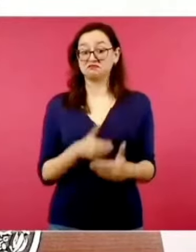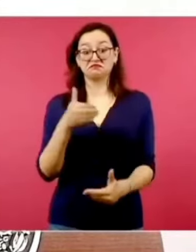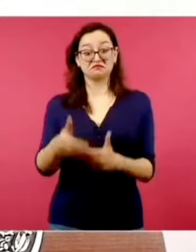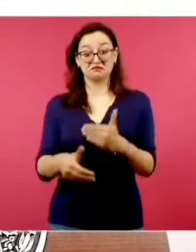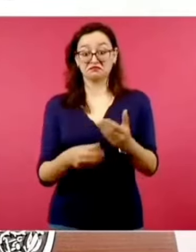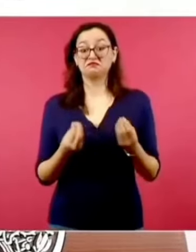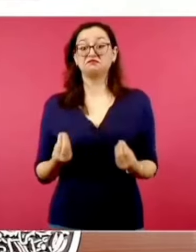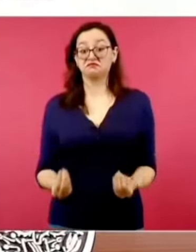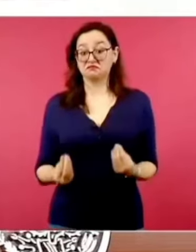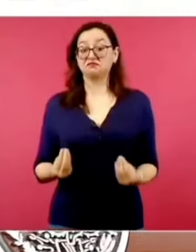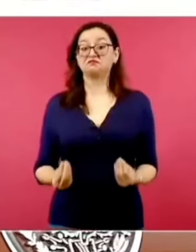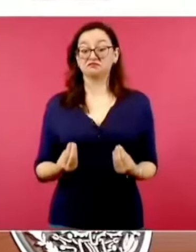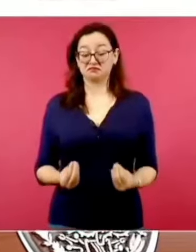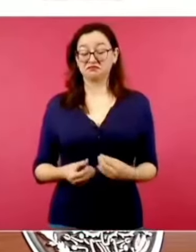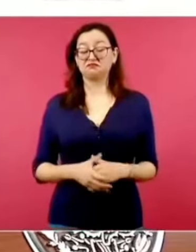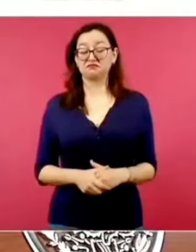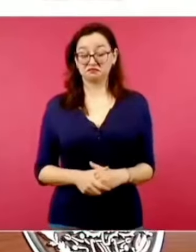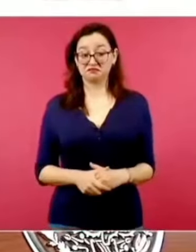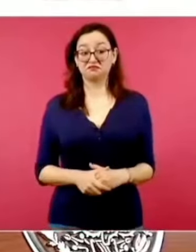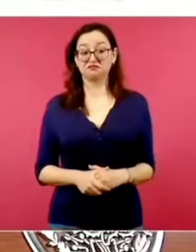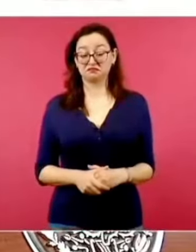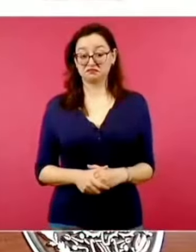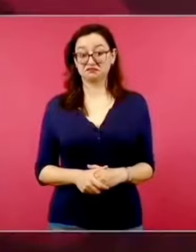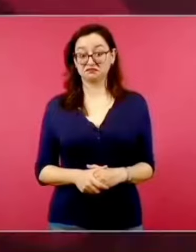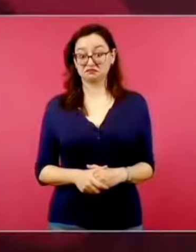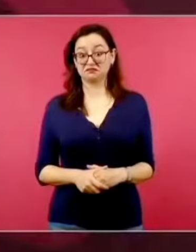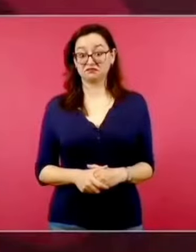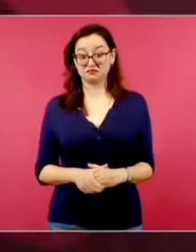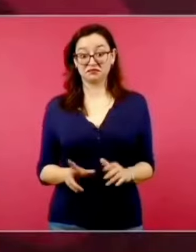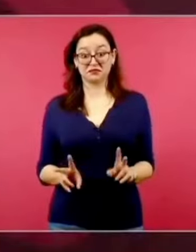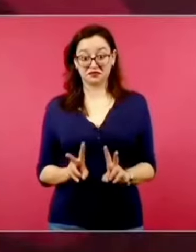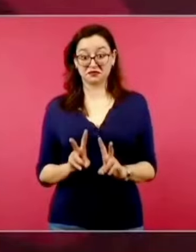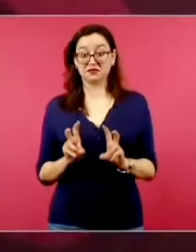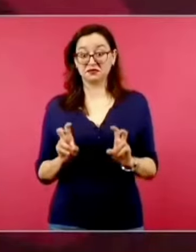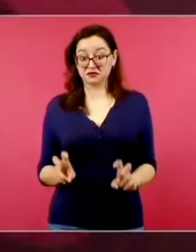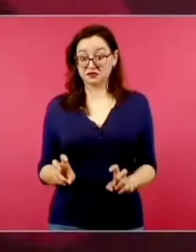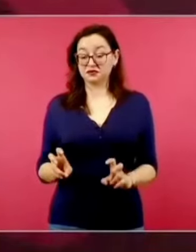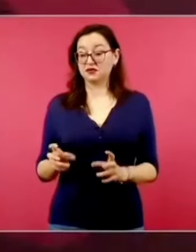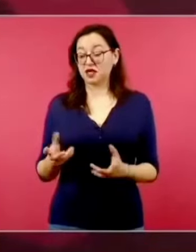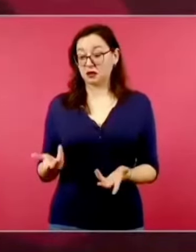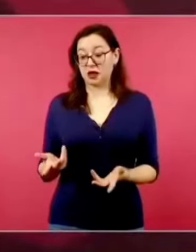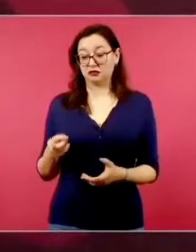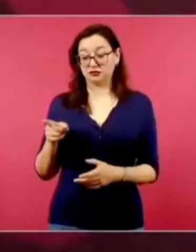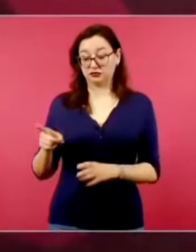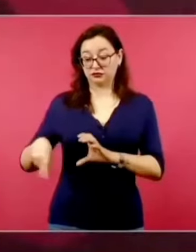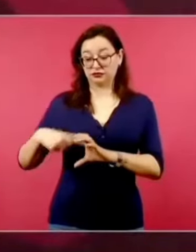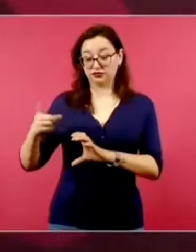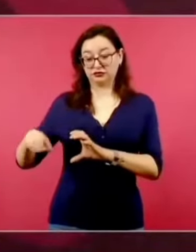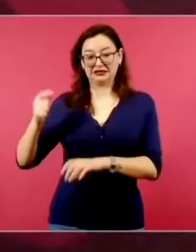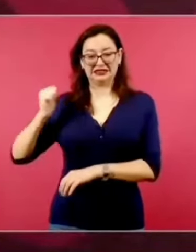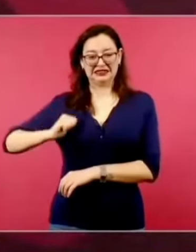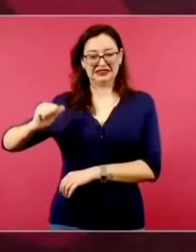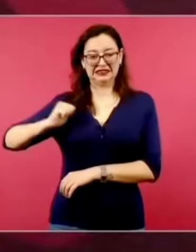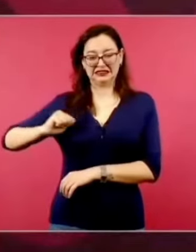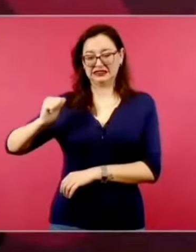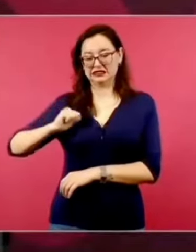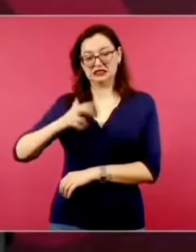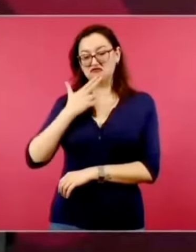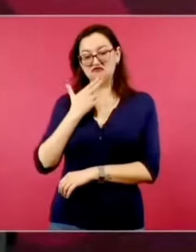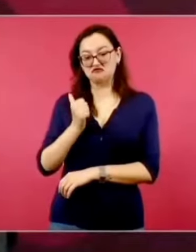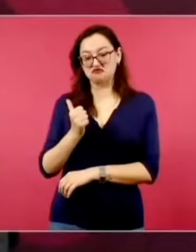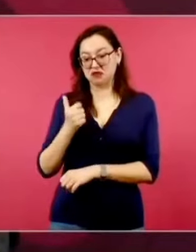en la modernización de las hidroeléctricas antes de que